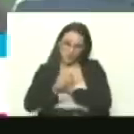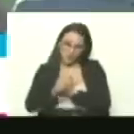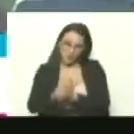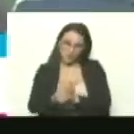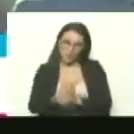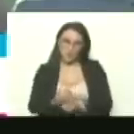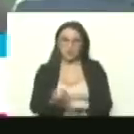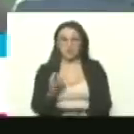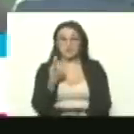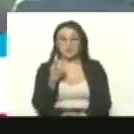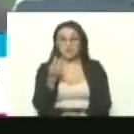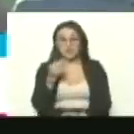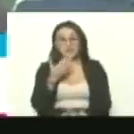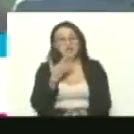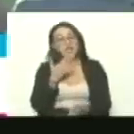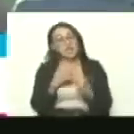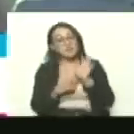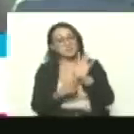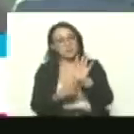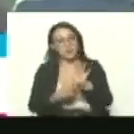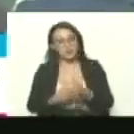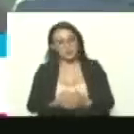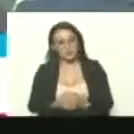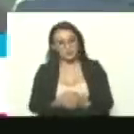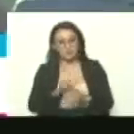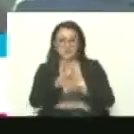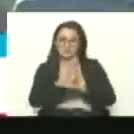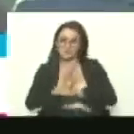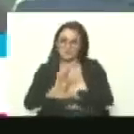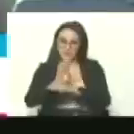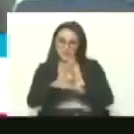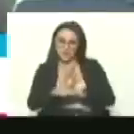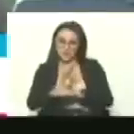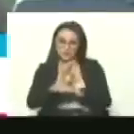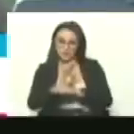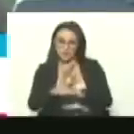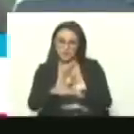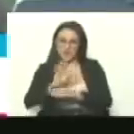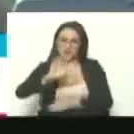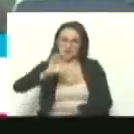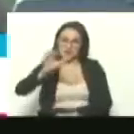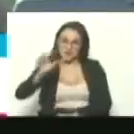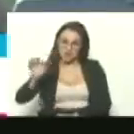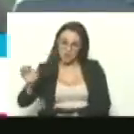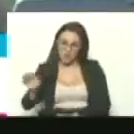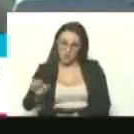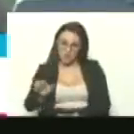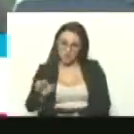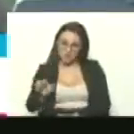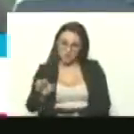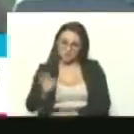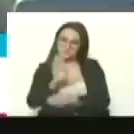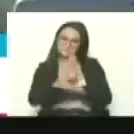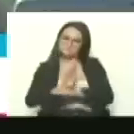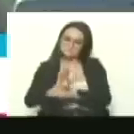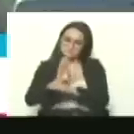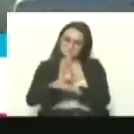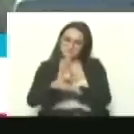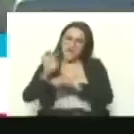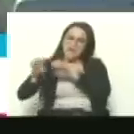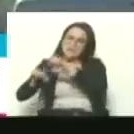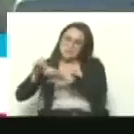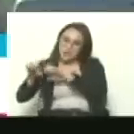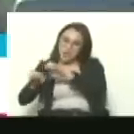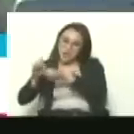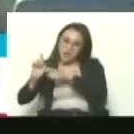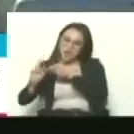que hace tanta gente para conservar, bueno, regiones, para conservar especies. Aquí